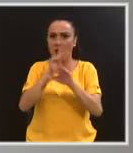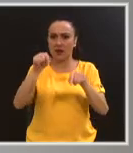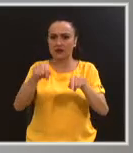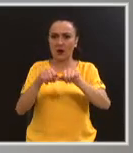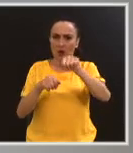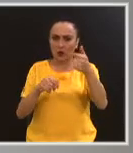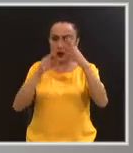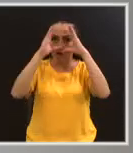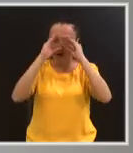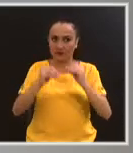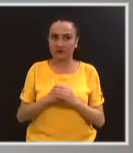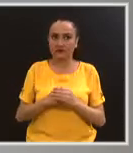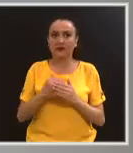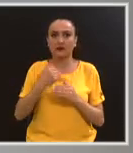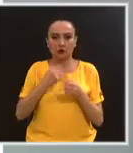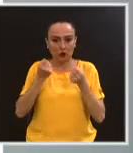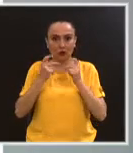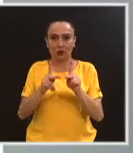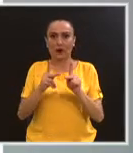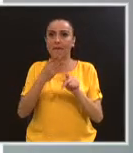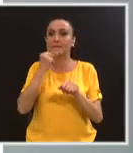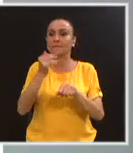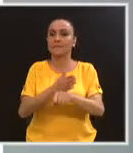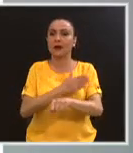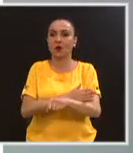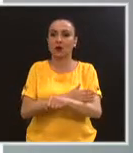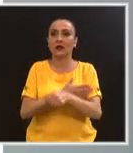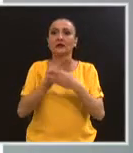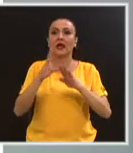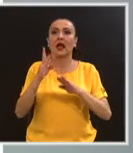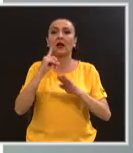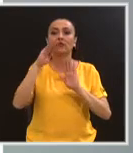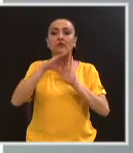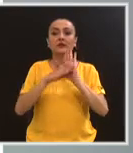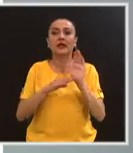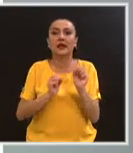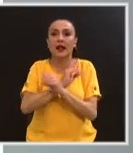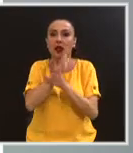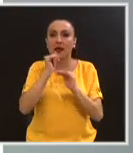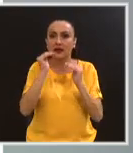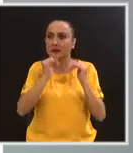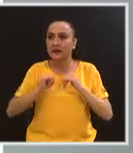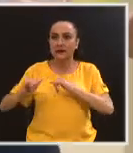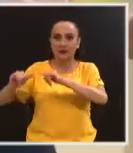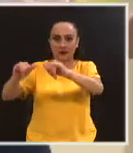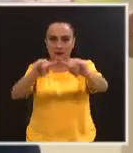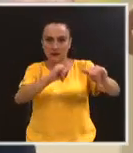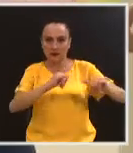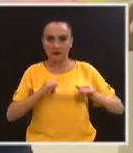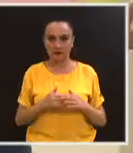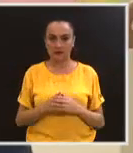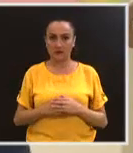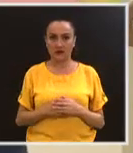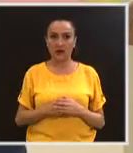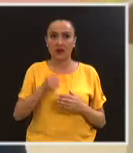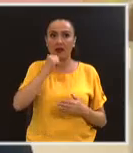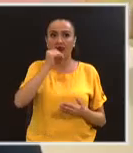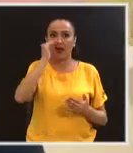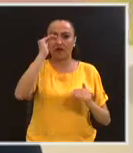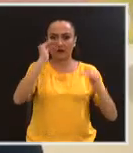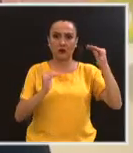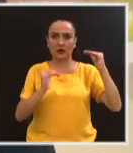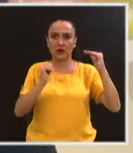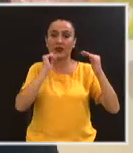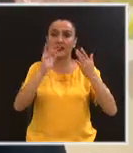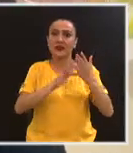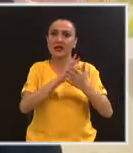y otros informes que hay oportunidades de mejora en cuanto a directrices claras Y estandarizadas la reducción de la brecha digital